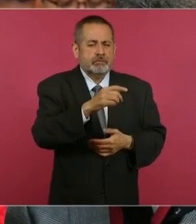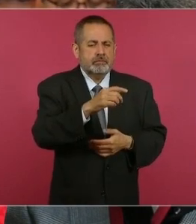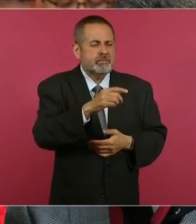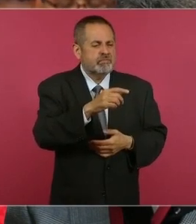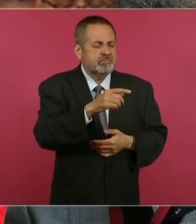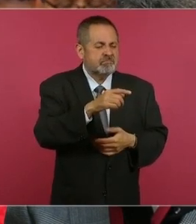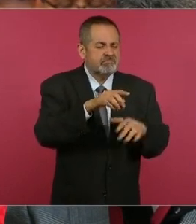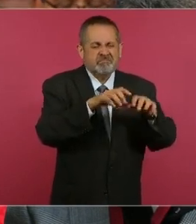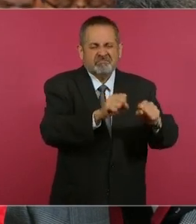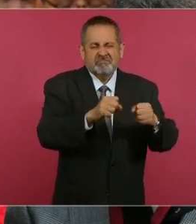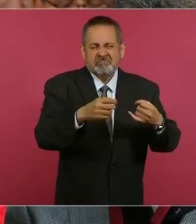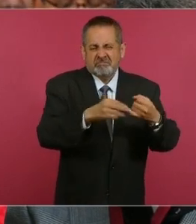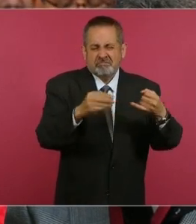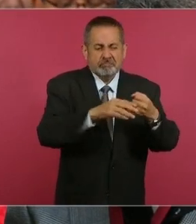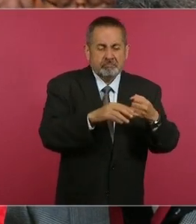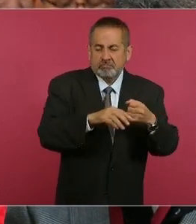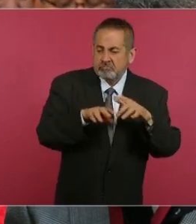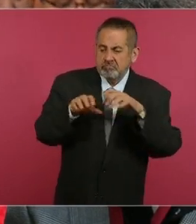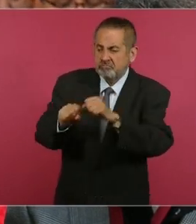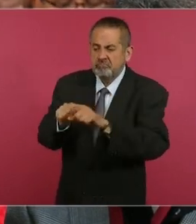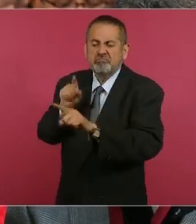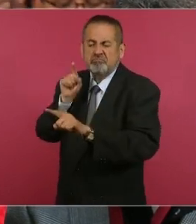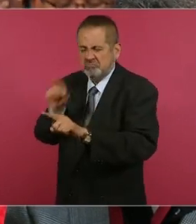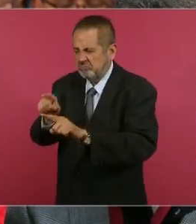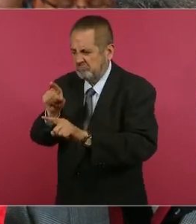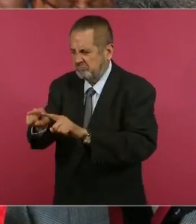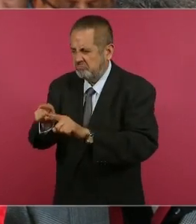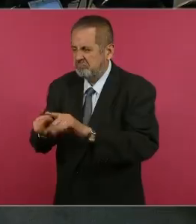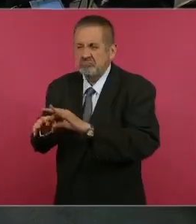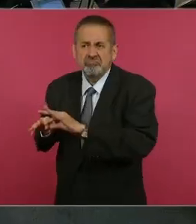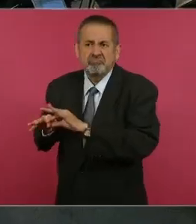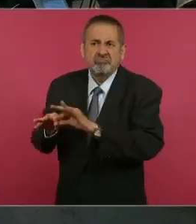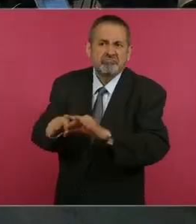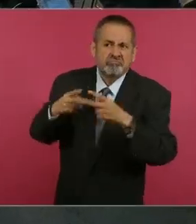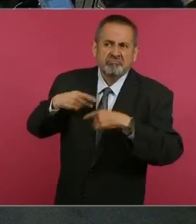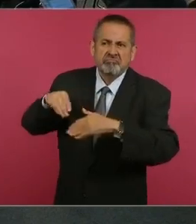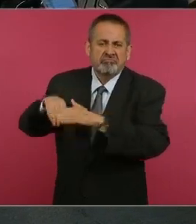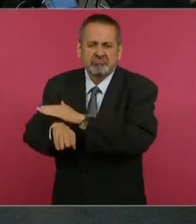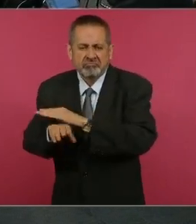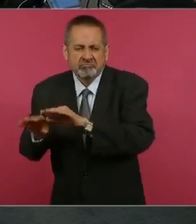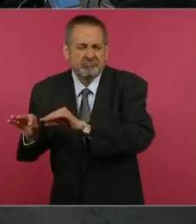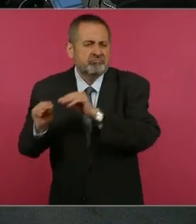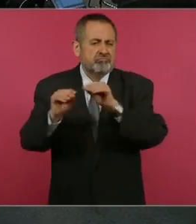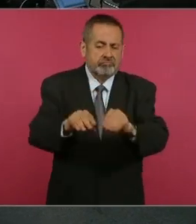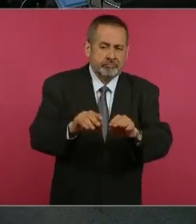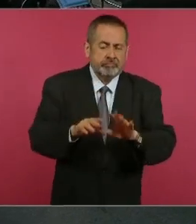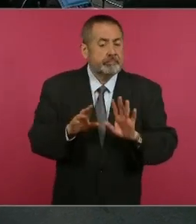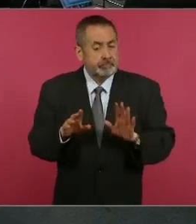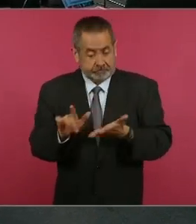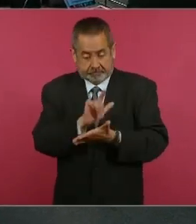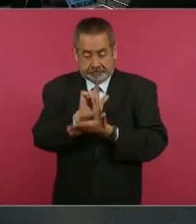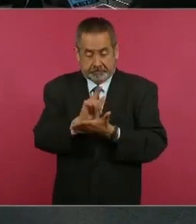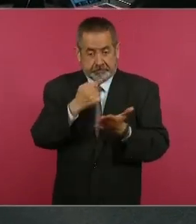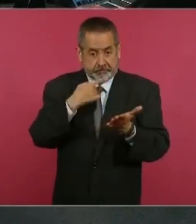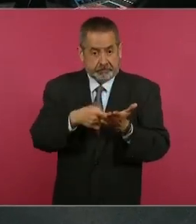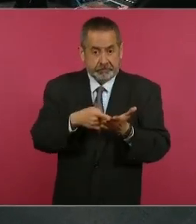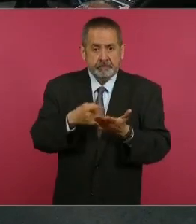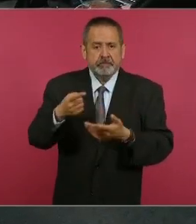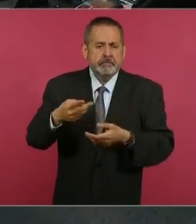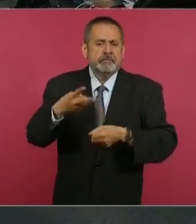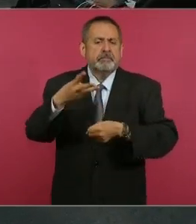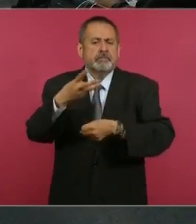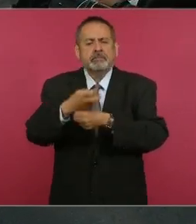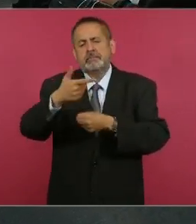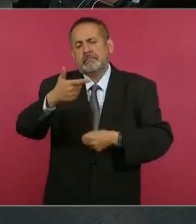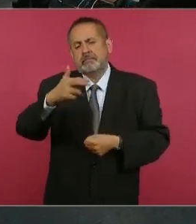Hernando, acusado de transportar inmigrantes indocumentados desde Georgia a Florida. La ley establece que el delito se considera de tercer grado